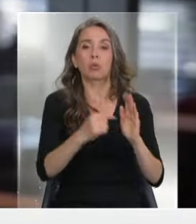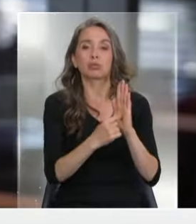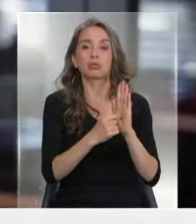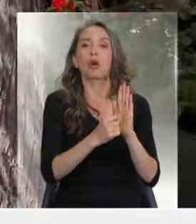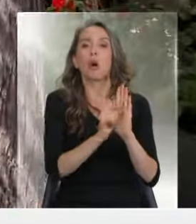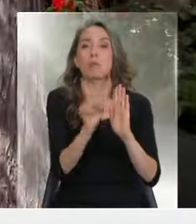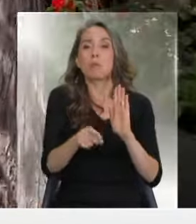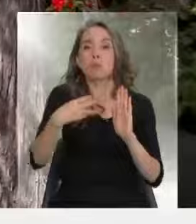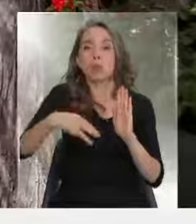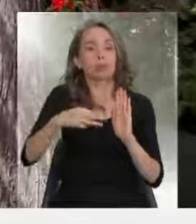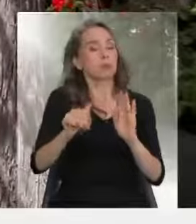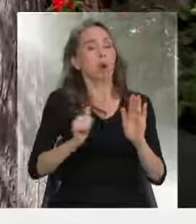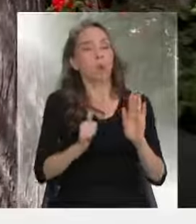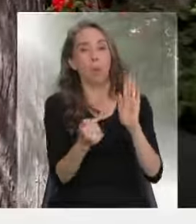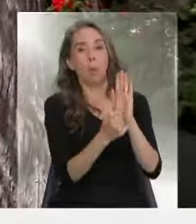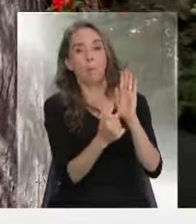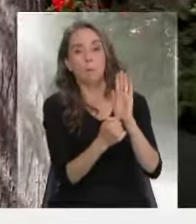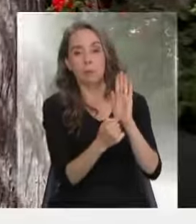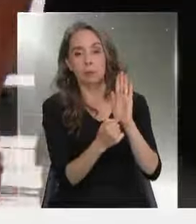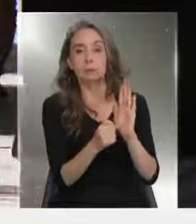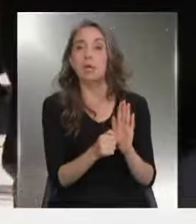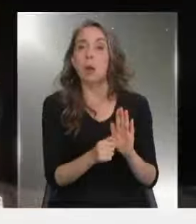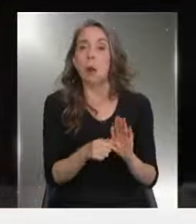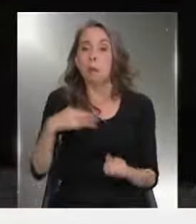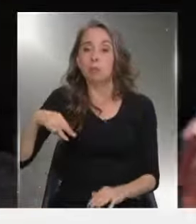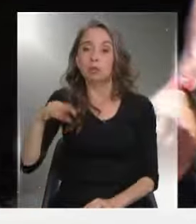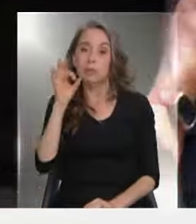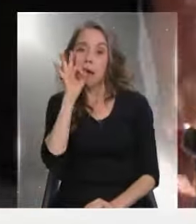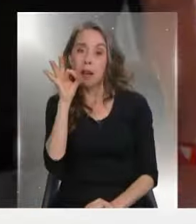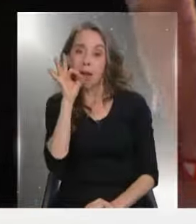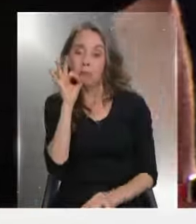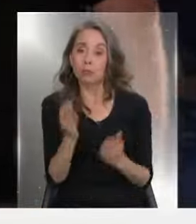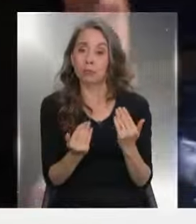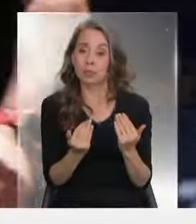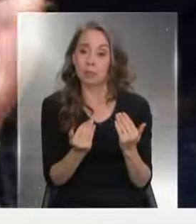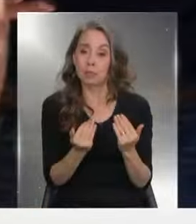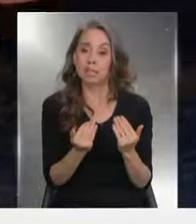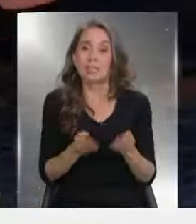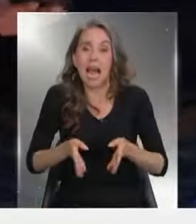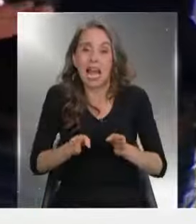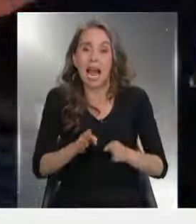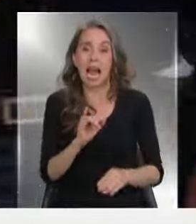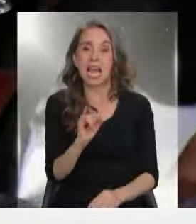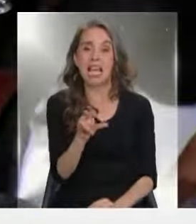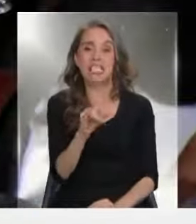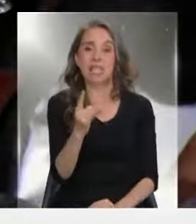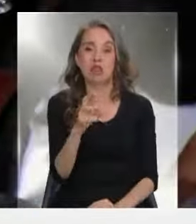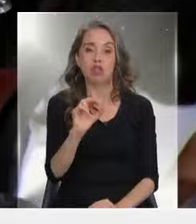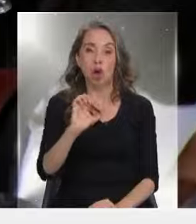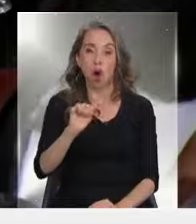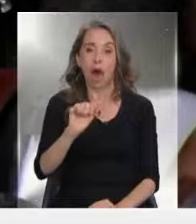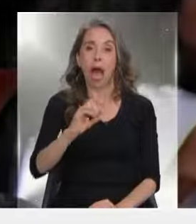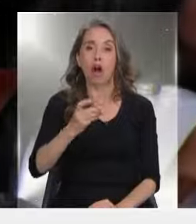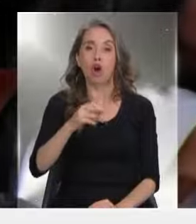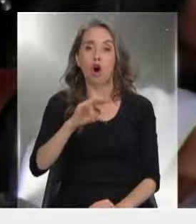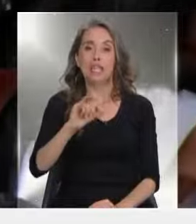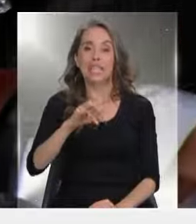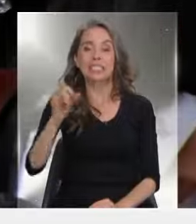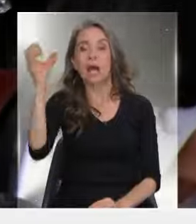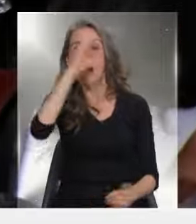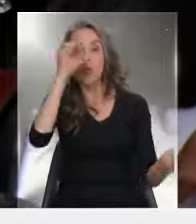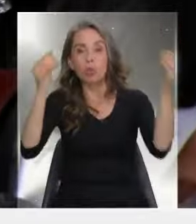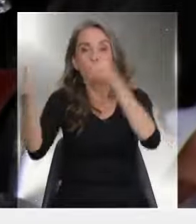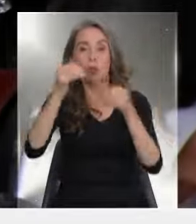ordenanza municipal. Mientras tanto, desde el municipio de Las Condes esperan que el sector de Isidora Goyenechea siga siendo un barrio turístico